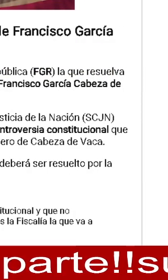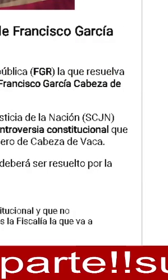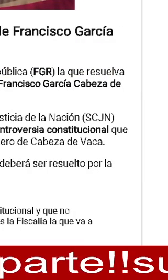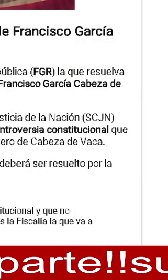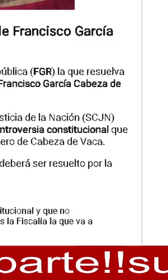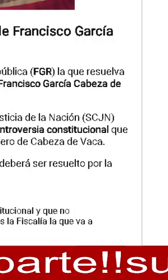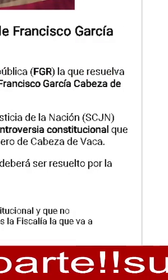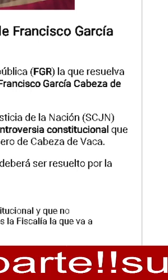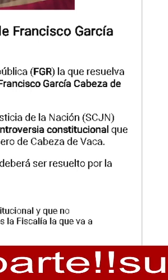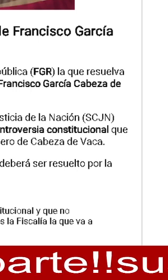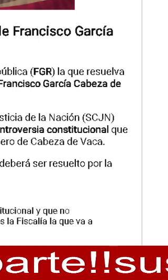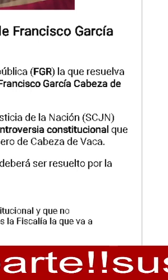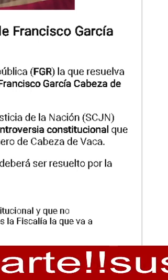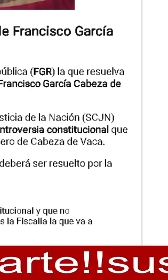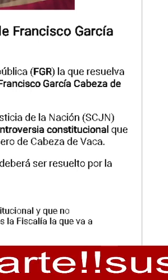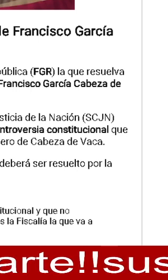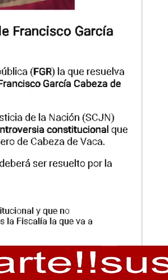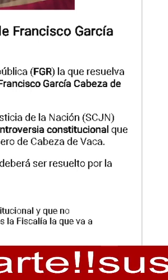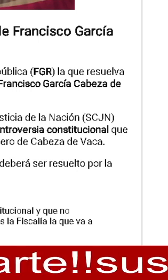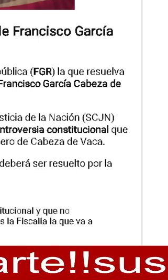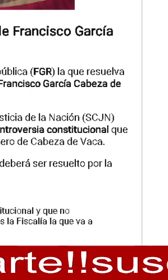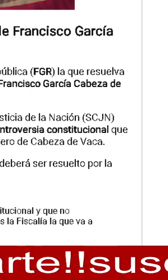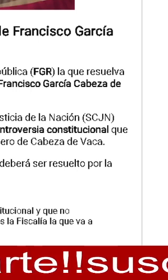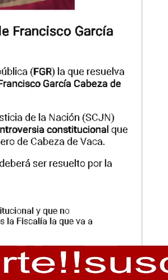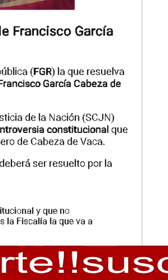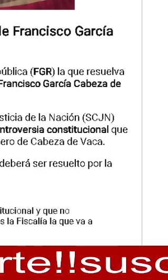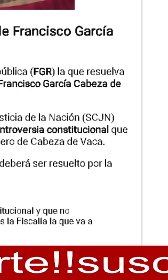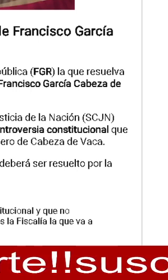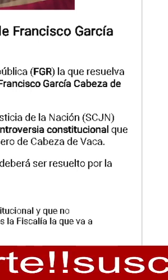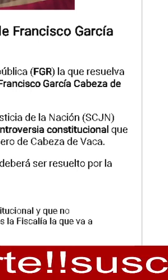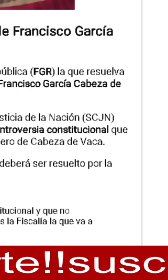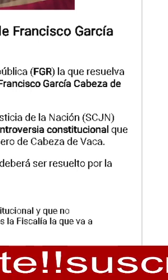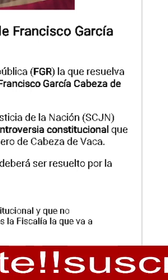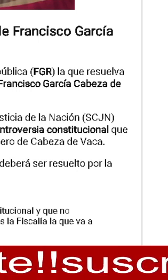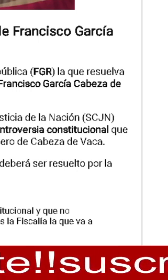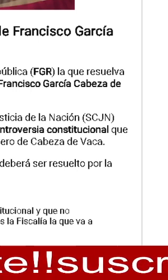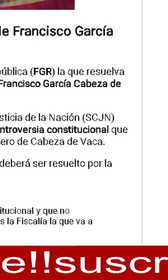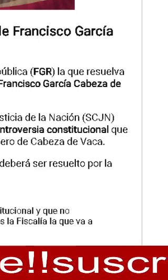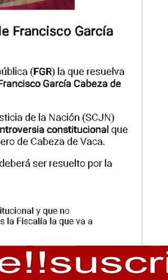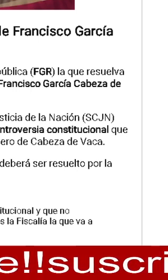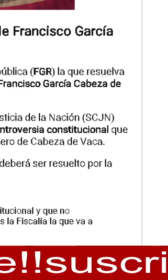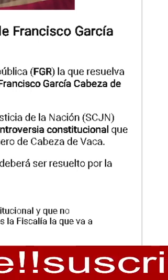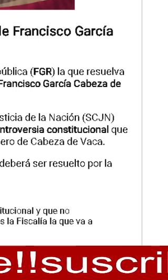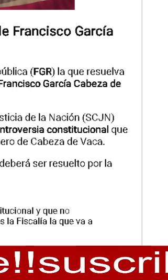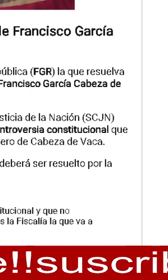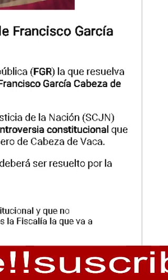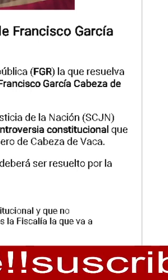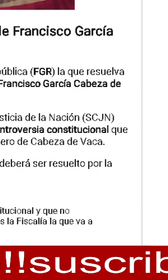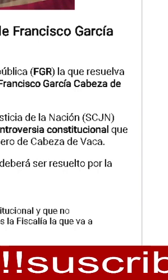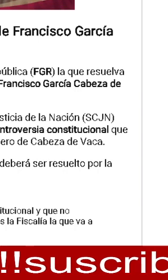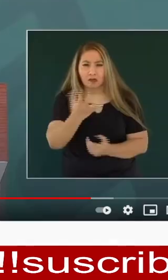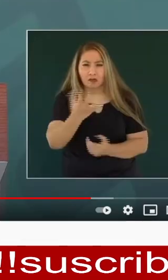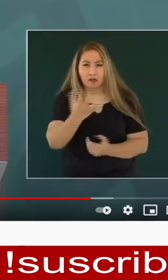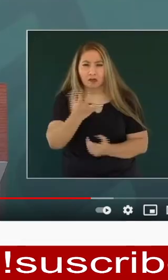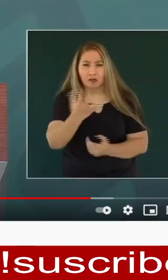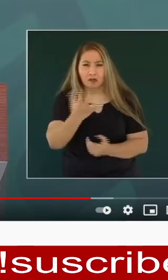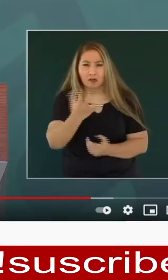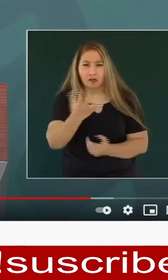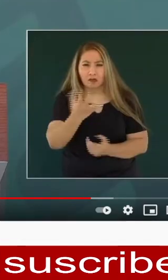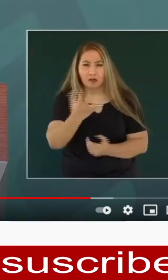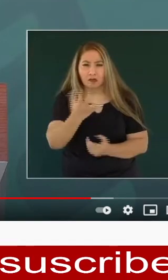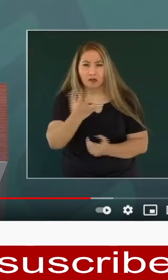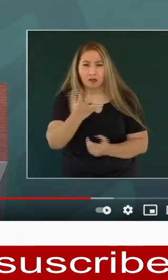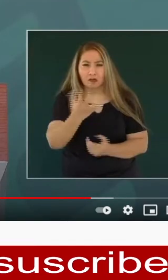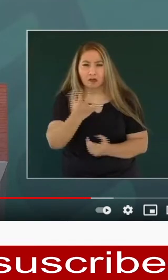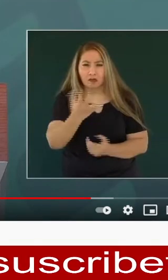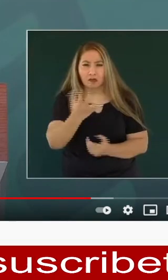que era inocente, que no tiene fuero. Así lo dijo, y la fiscalía debe proceder, dijo el presidente